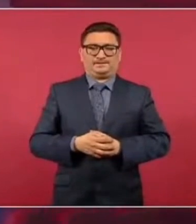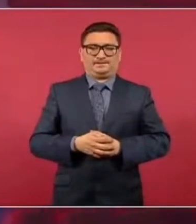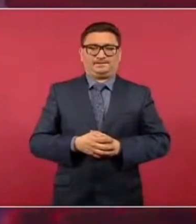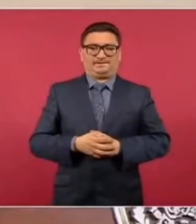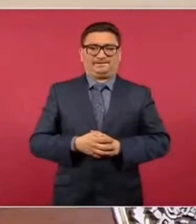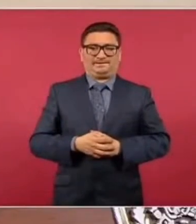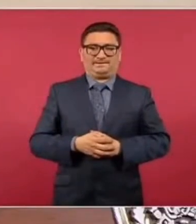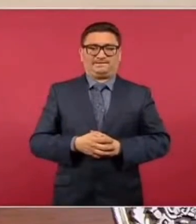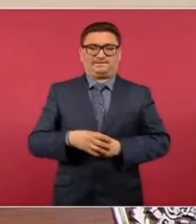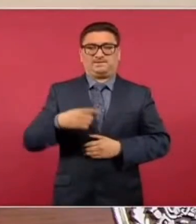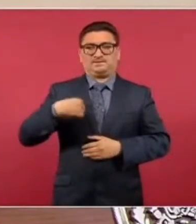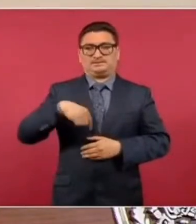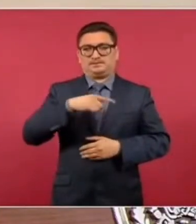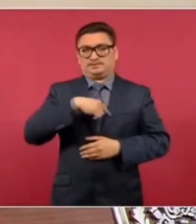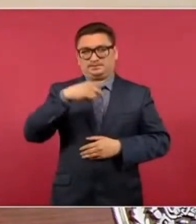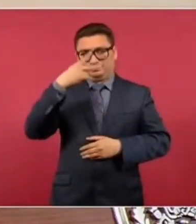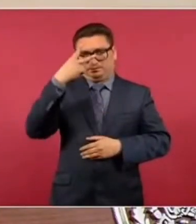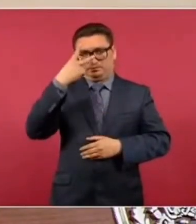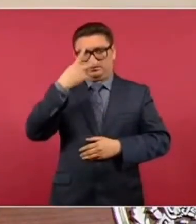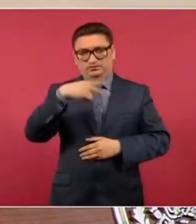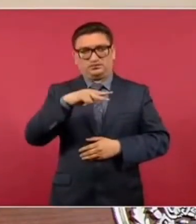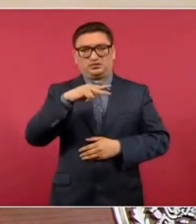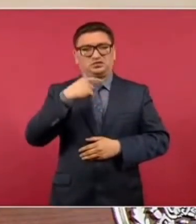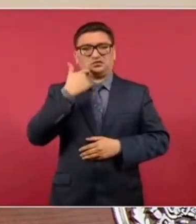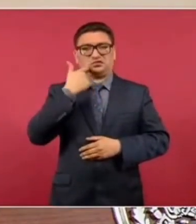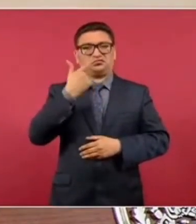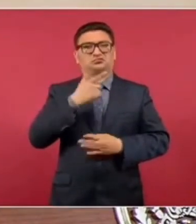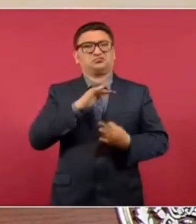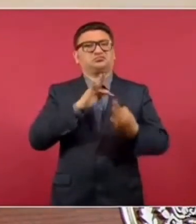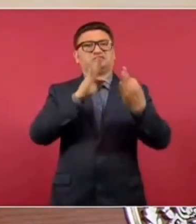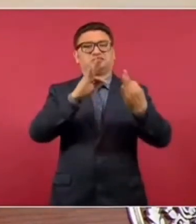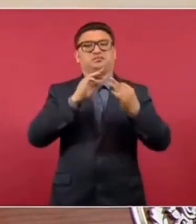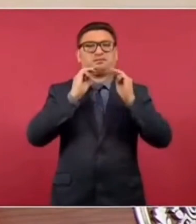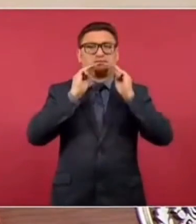que no quisimos nosotros enfrentar a los narcotraficantes.